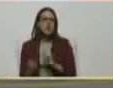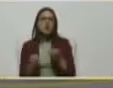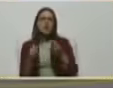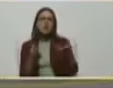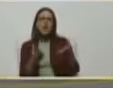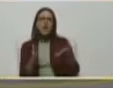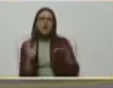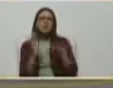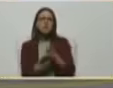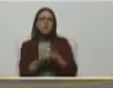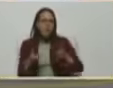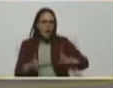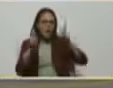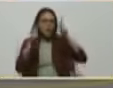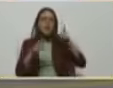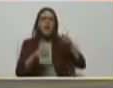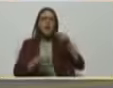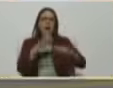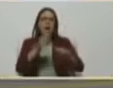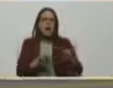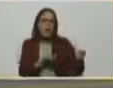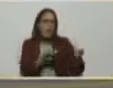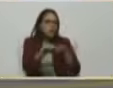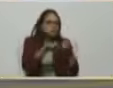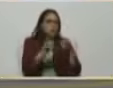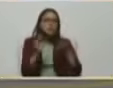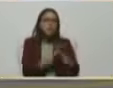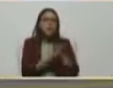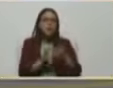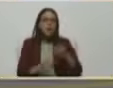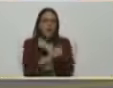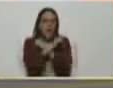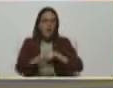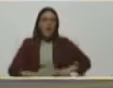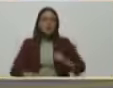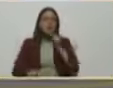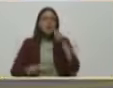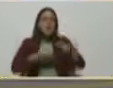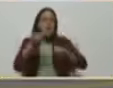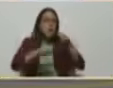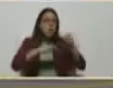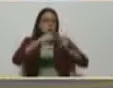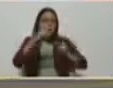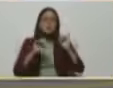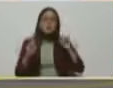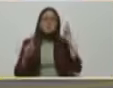el ejército que él había construido para la batalla definitiva.